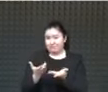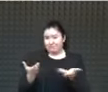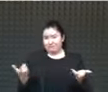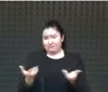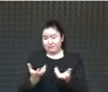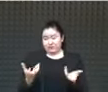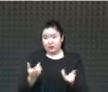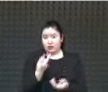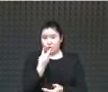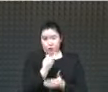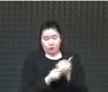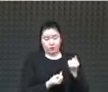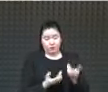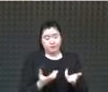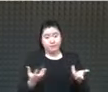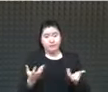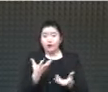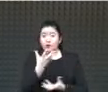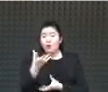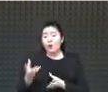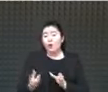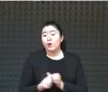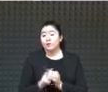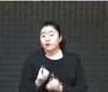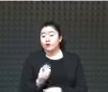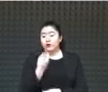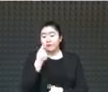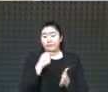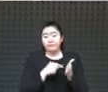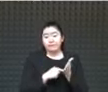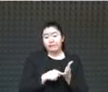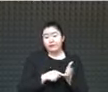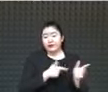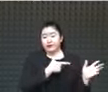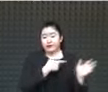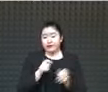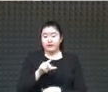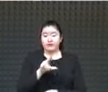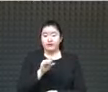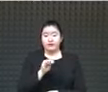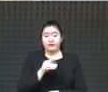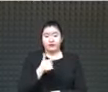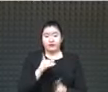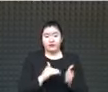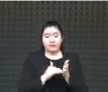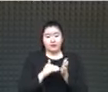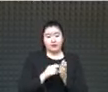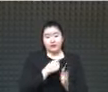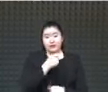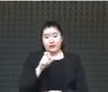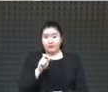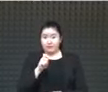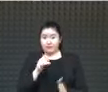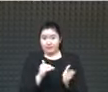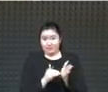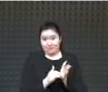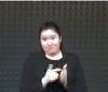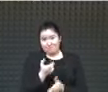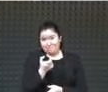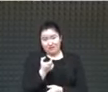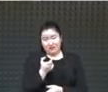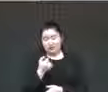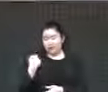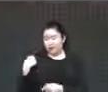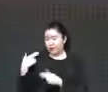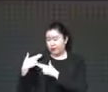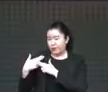fue de 1.797 millones 120 mil pesos. Todo esto hasta septiembre. Eso